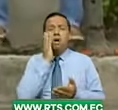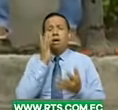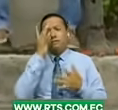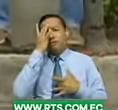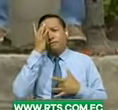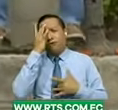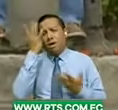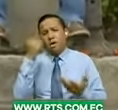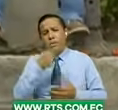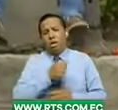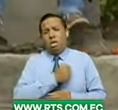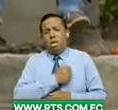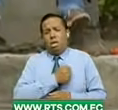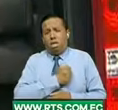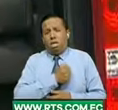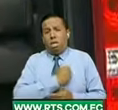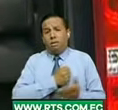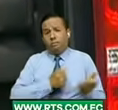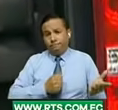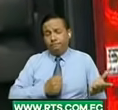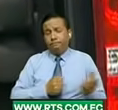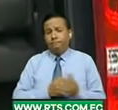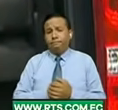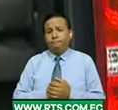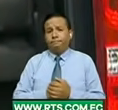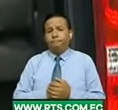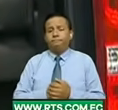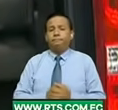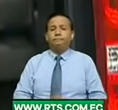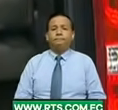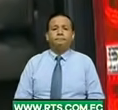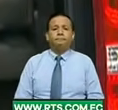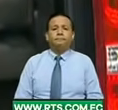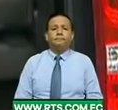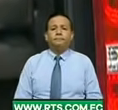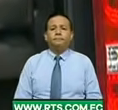es hipertensa. Informó José Morales.